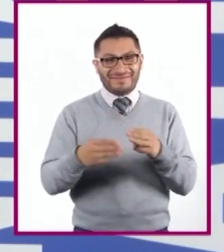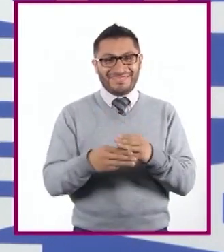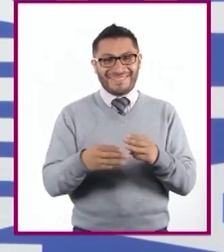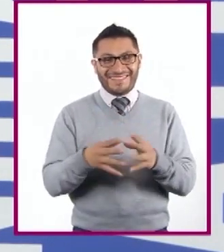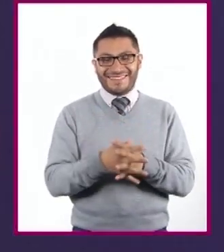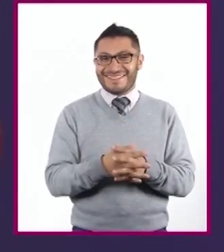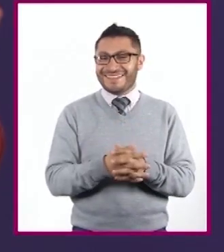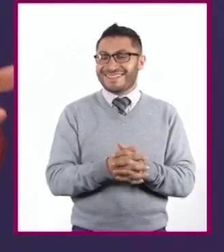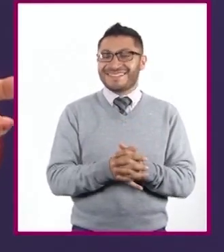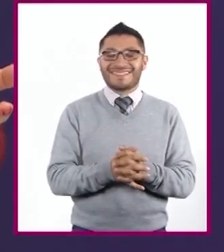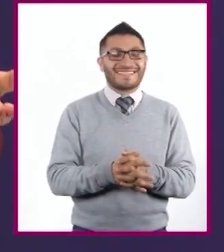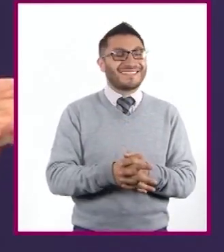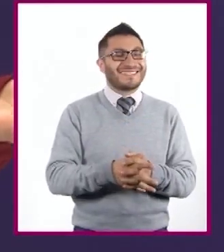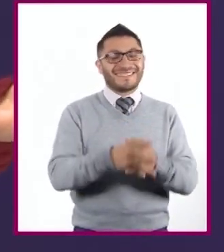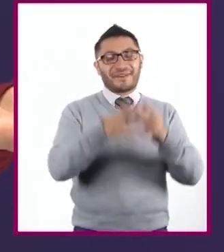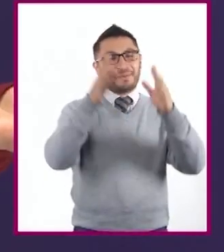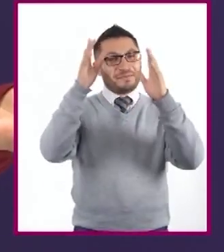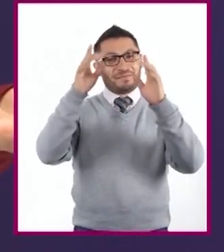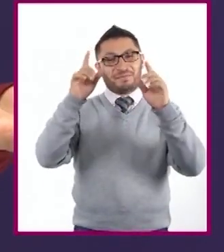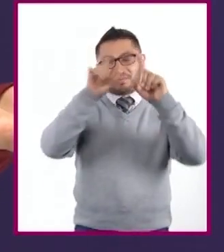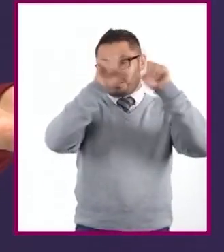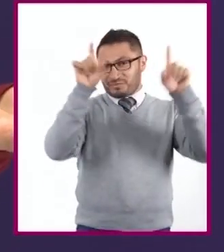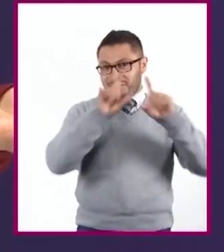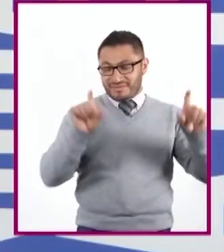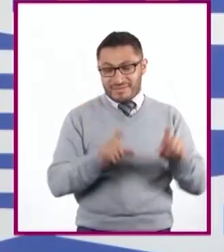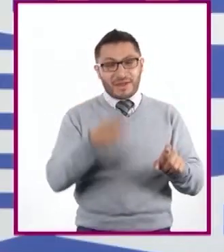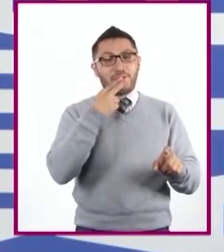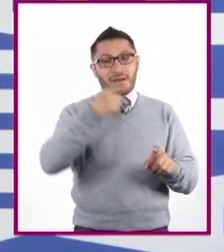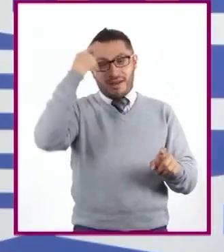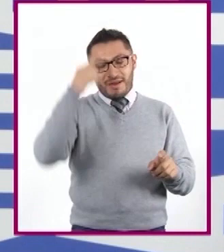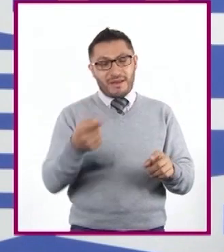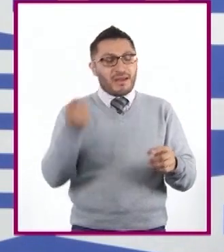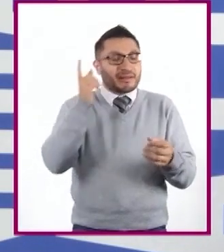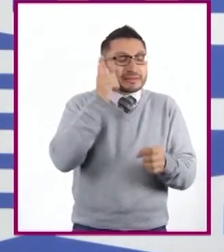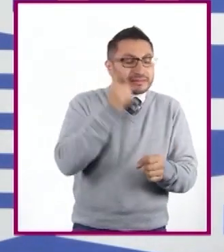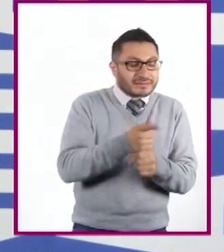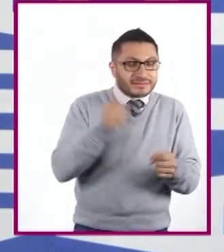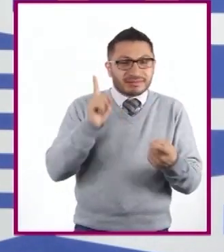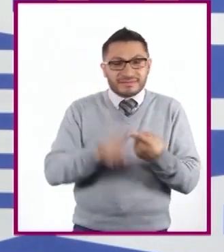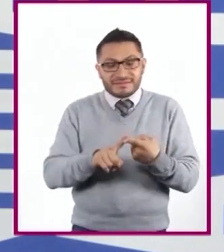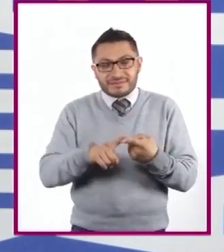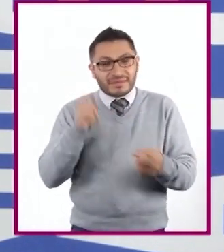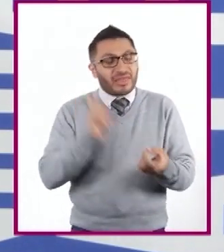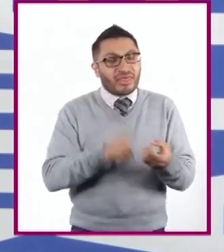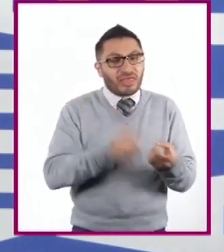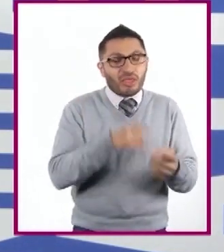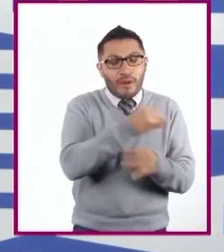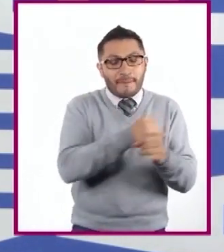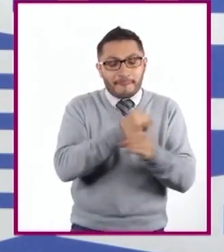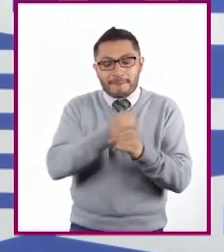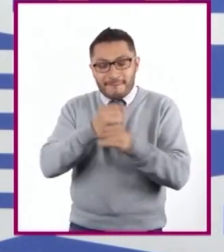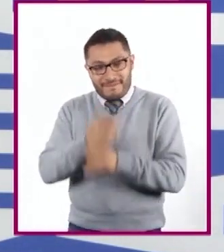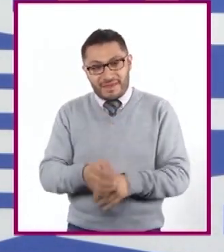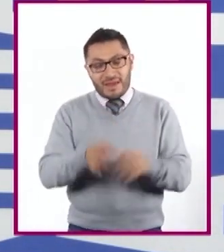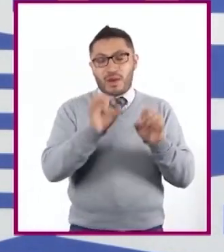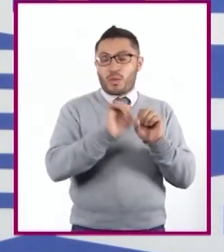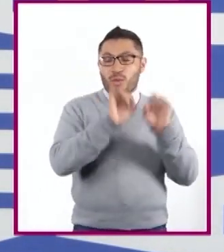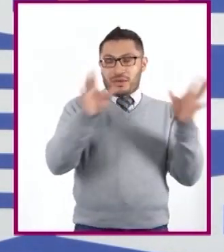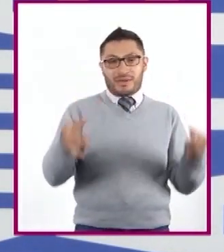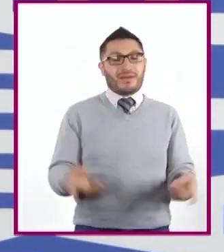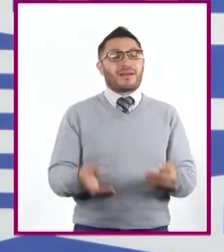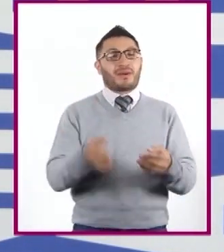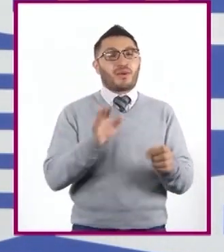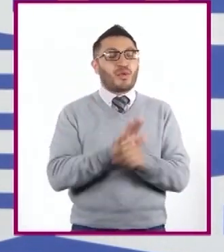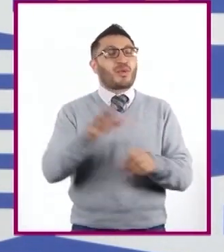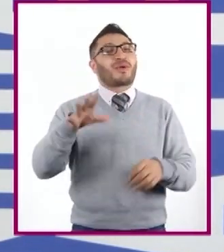esquema es útil para definir dónde comenzar a investigar. Es muy práctico el esquema, maestra. Deja muy claro con qué